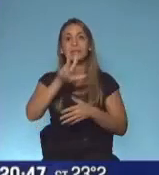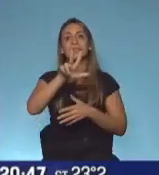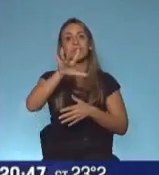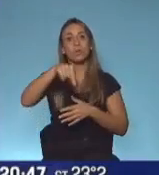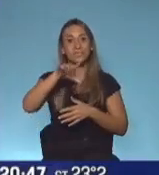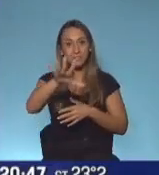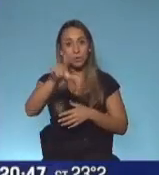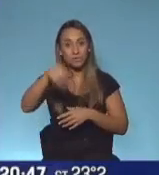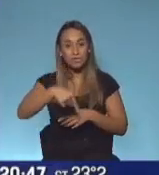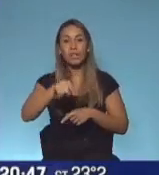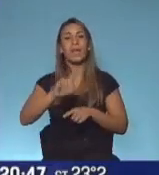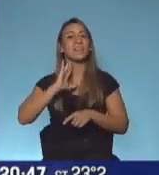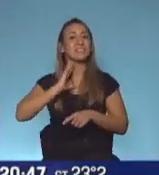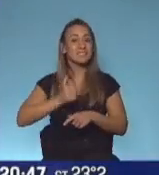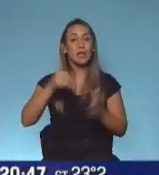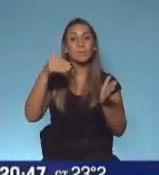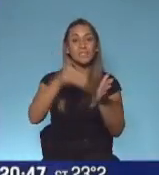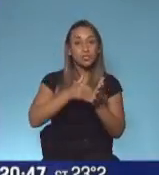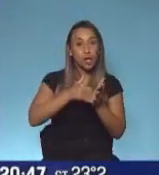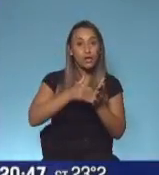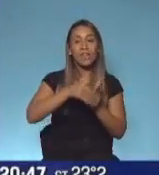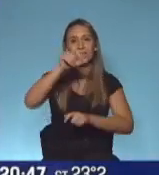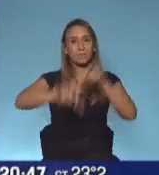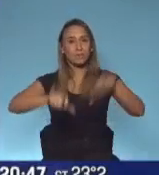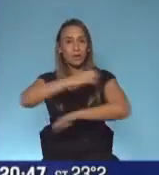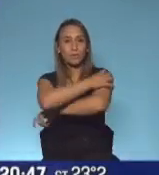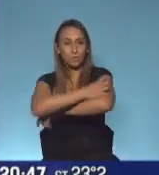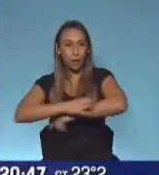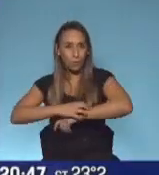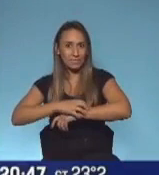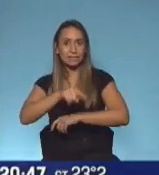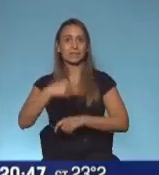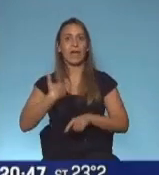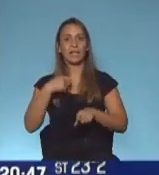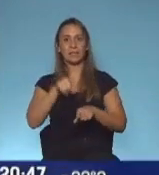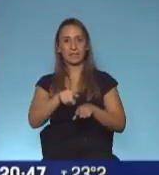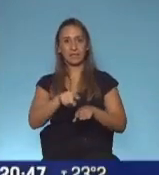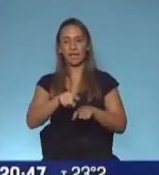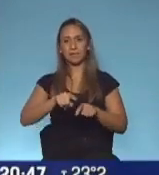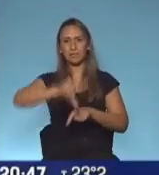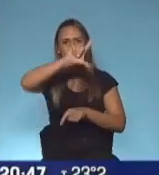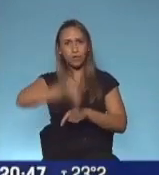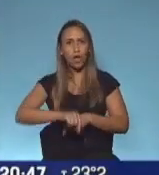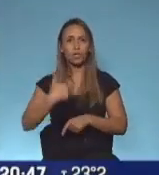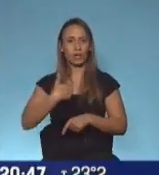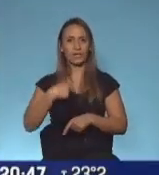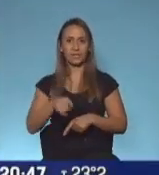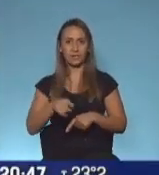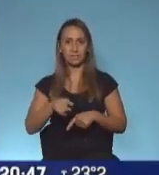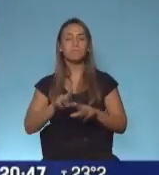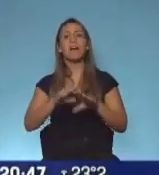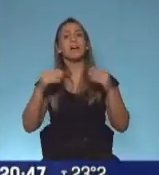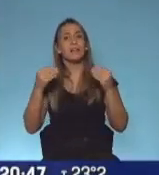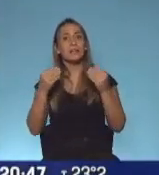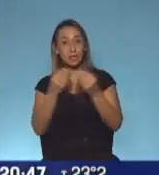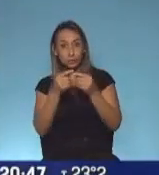en 16.100.000 pobres en la Argentina. Ha surgido de proyectar en todo el país los resultados de la